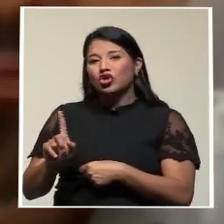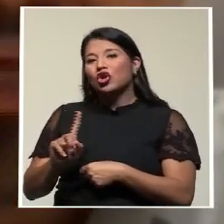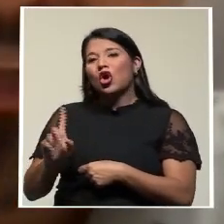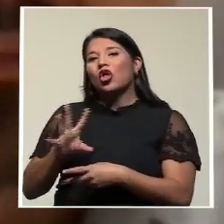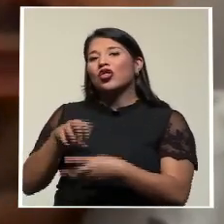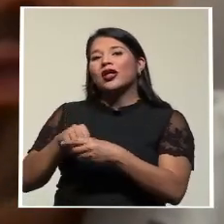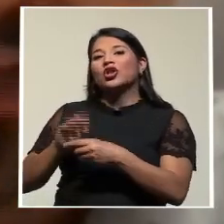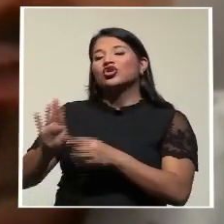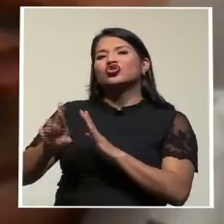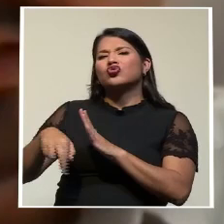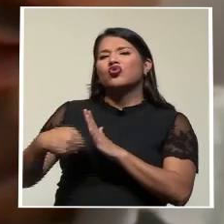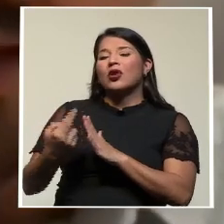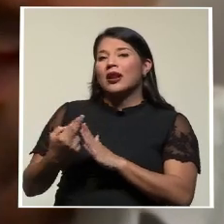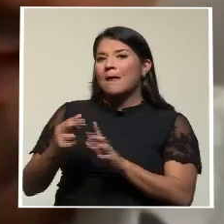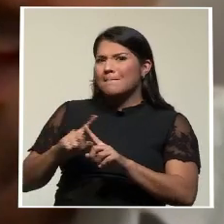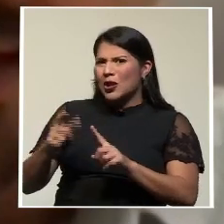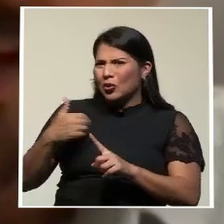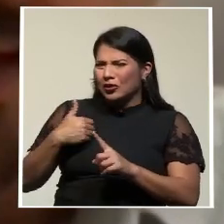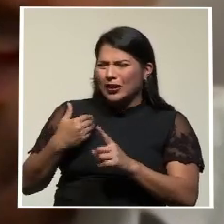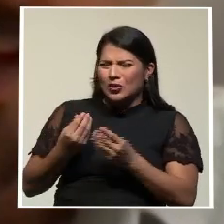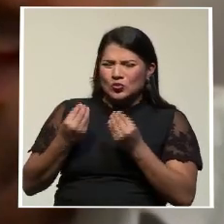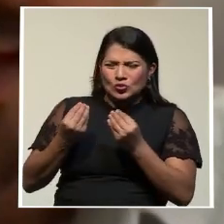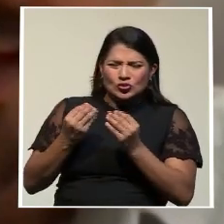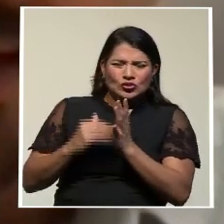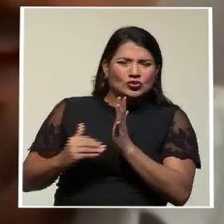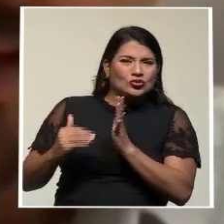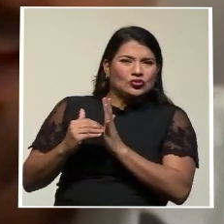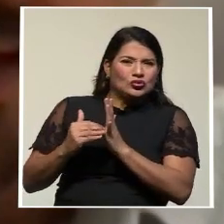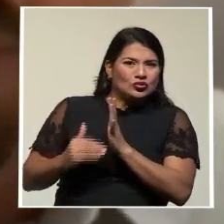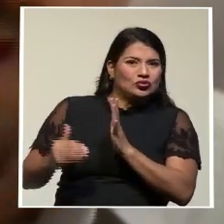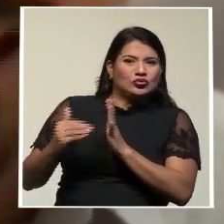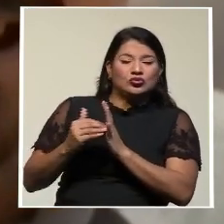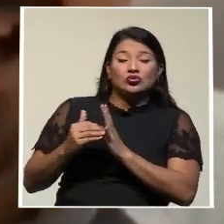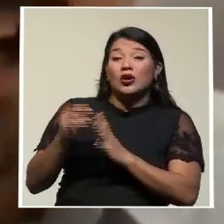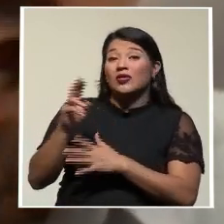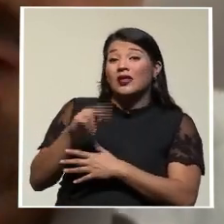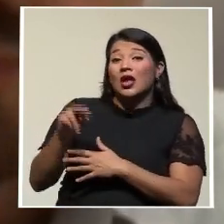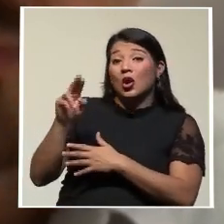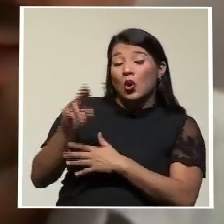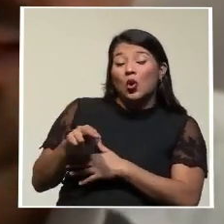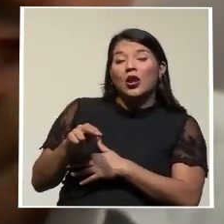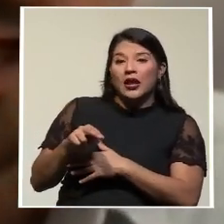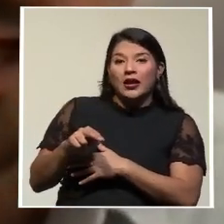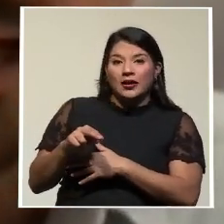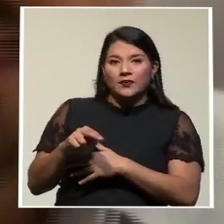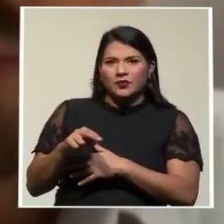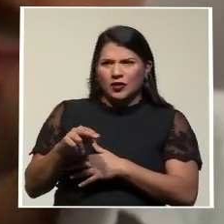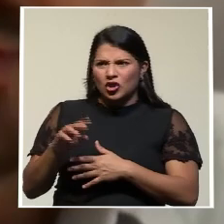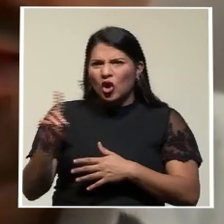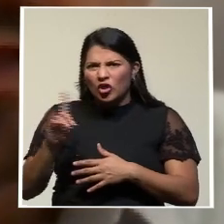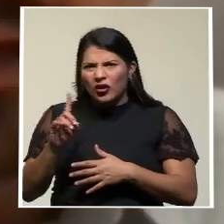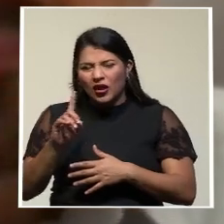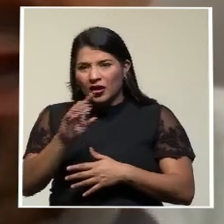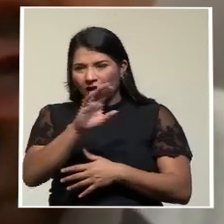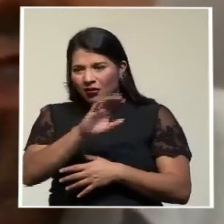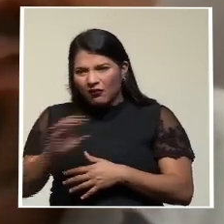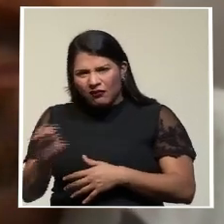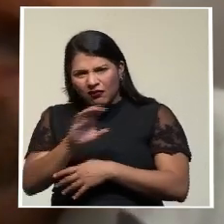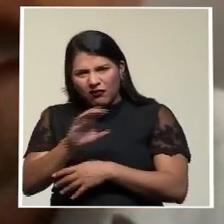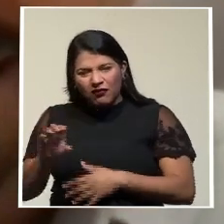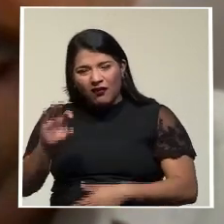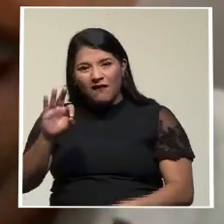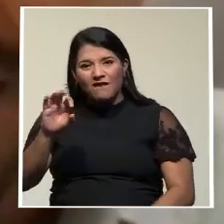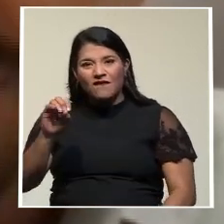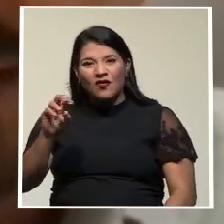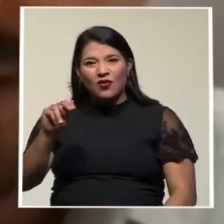Son miles de millones de colones que provienen del canon que pagan las